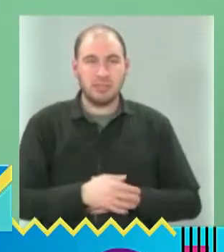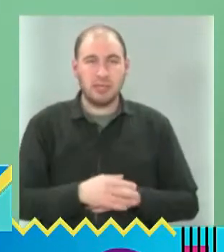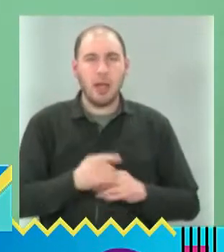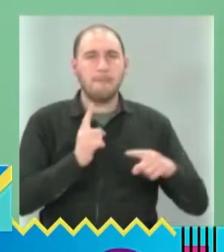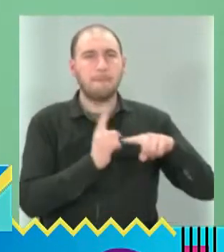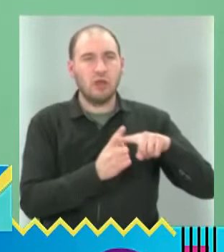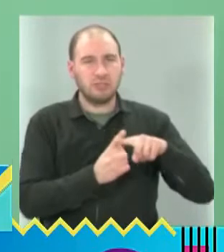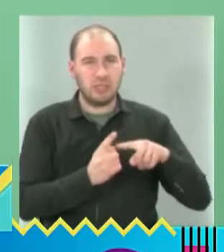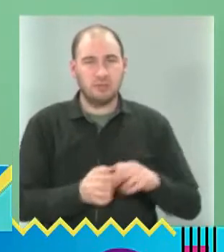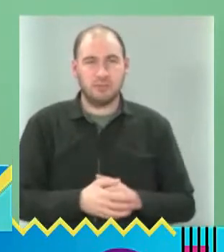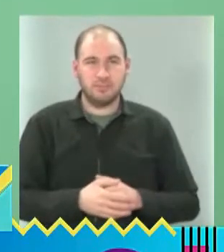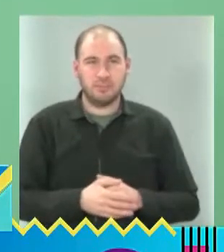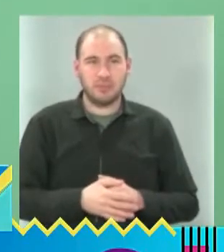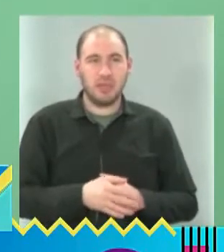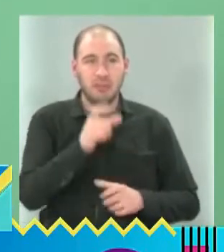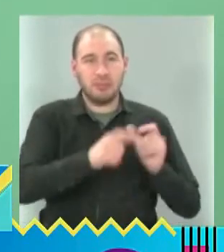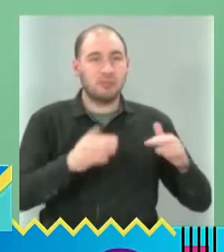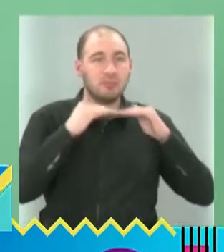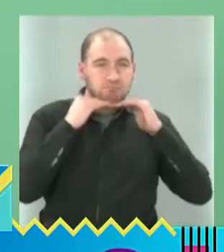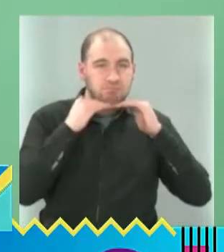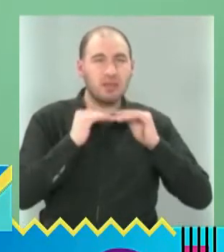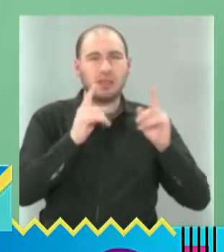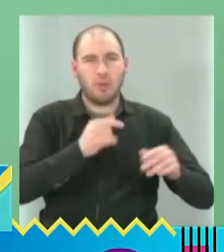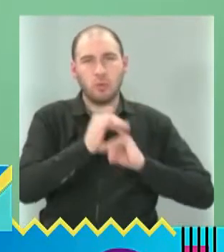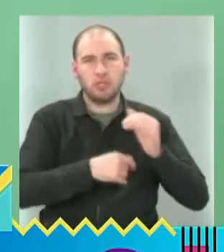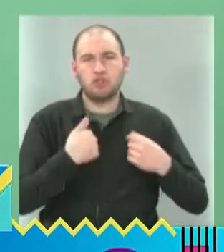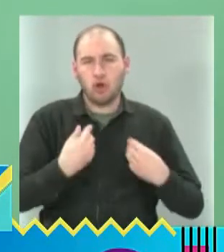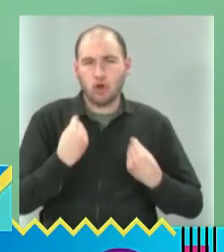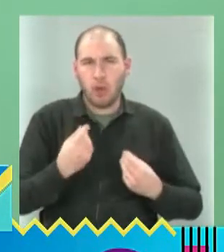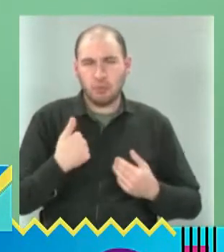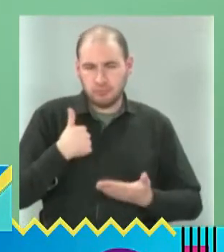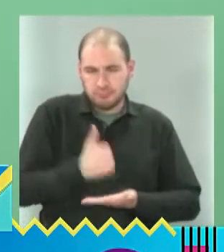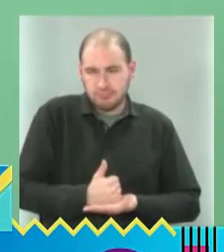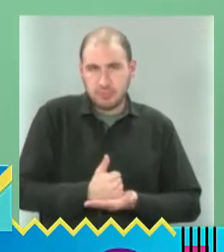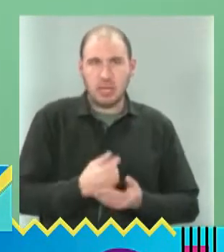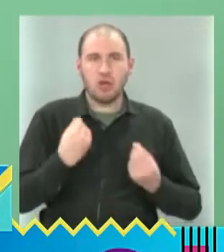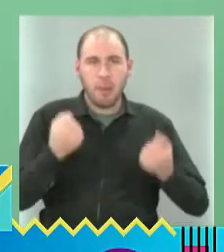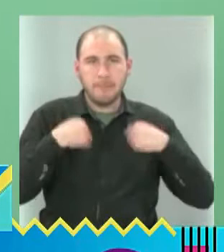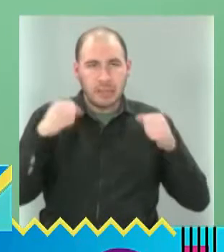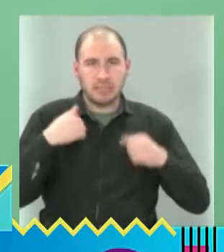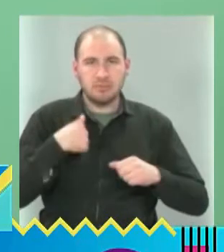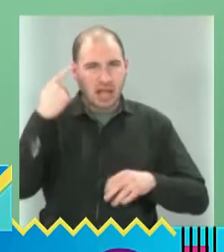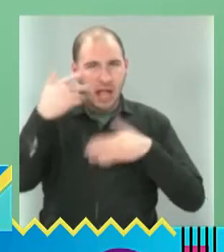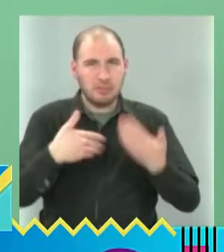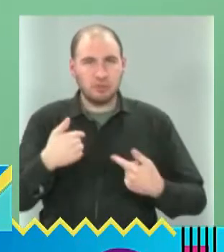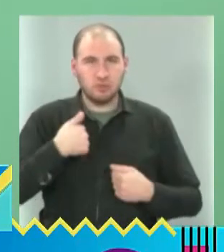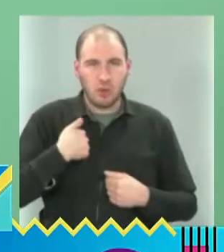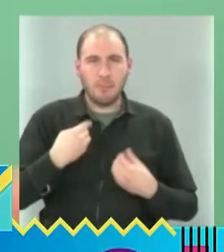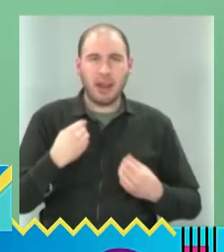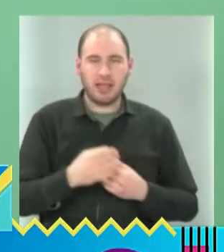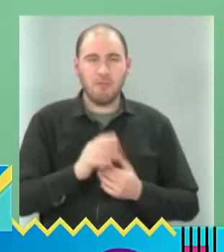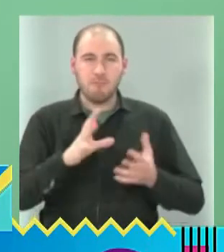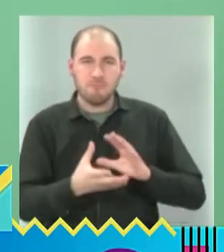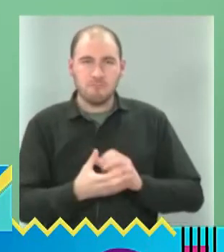ser positiva, aquellos que nos están mirando y que de alguna forma dicen, bueno, ¿cómo puedo hacer yo desde mi lugar? ¿Cómo puedo entrenarme yo y capacitarme yo para de